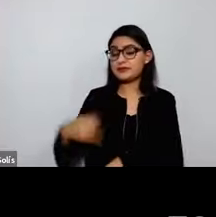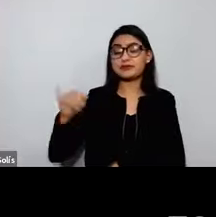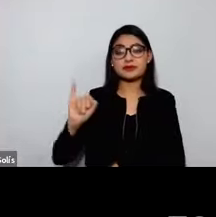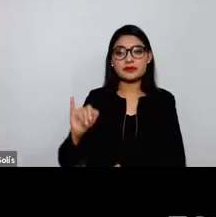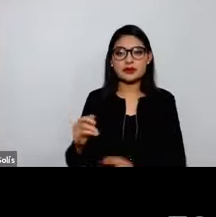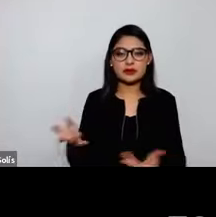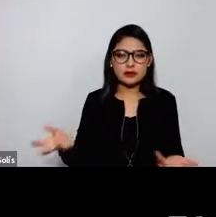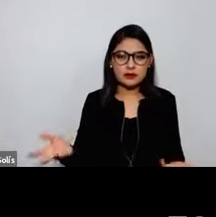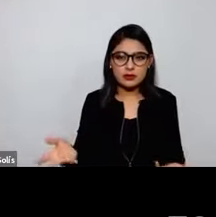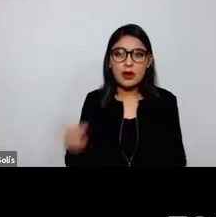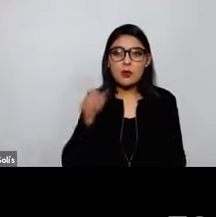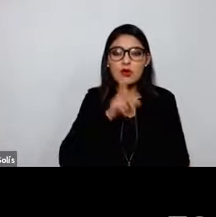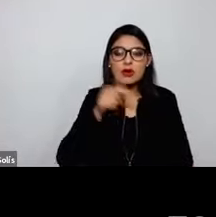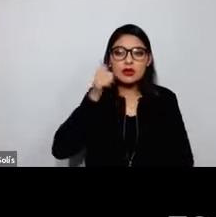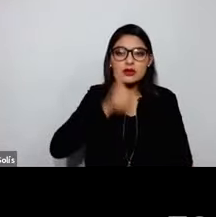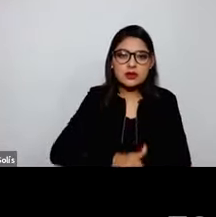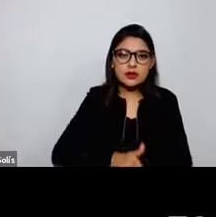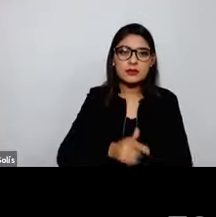Ignorar